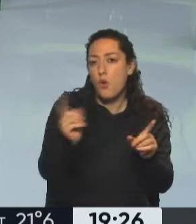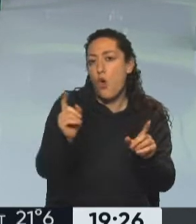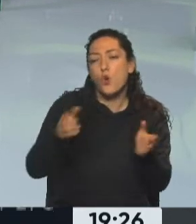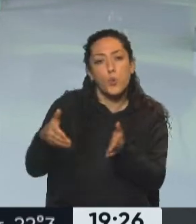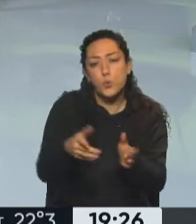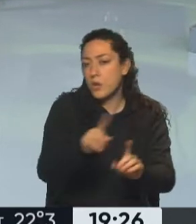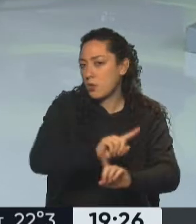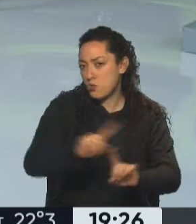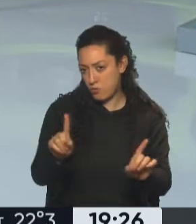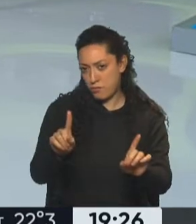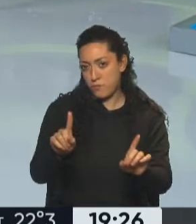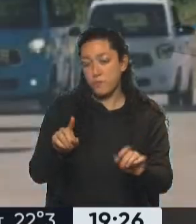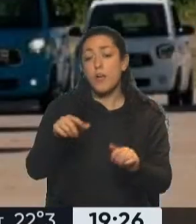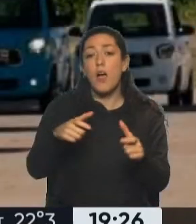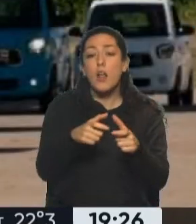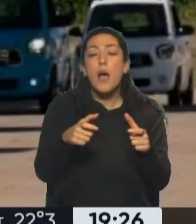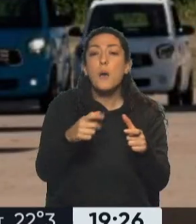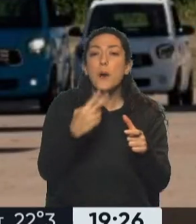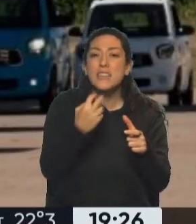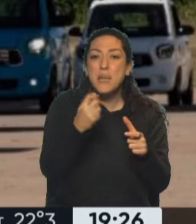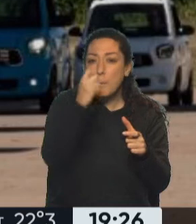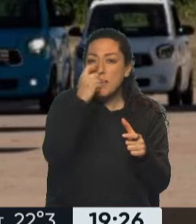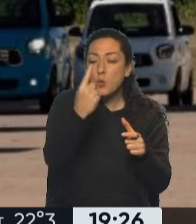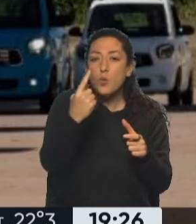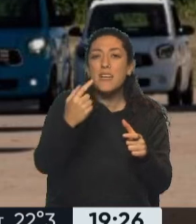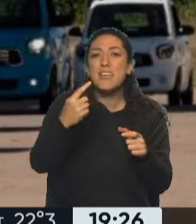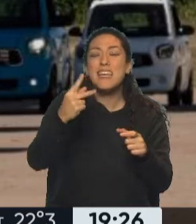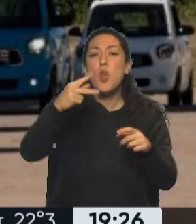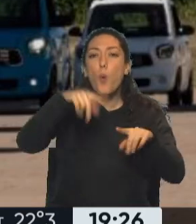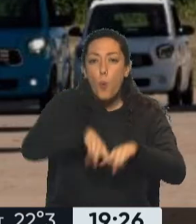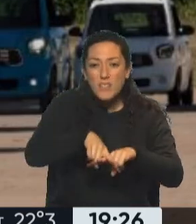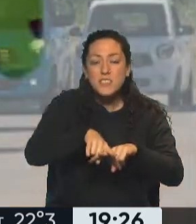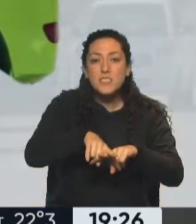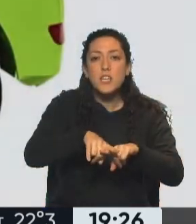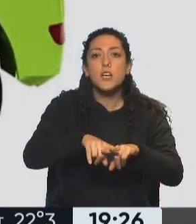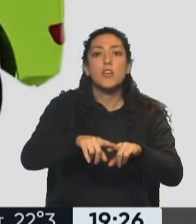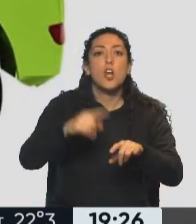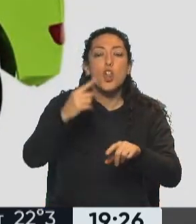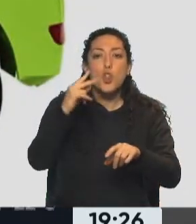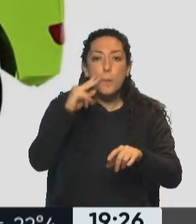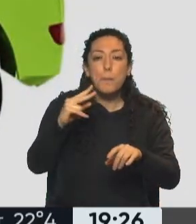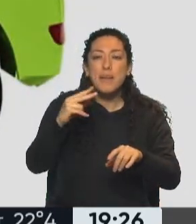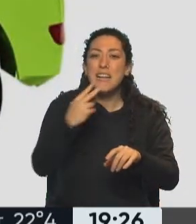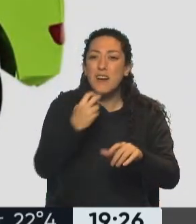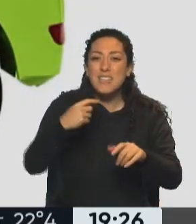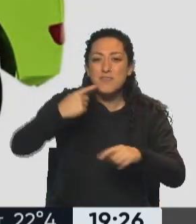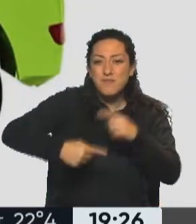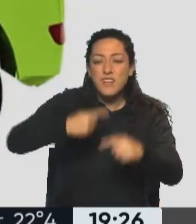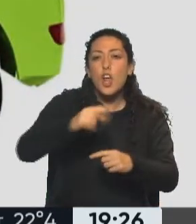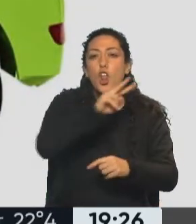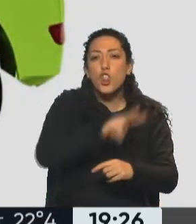ahora la elevaron a 21 kilowatts que te permite 2.000 ciclos de carga y también te lleva una autonomía de